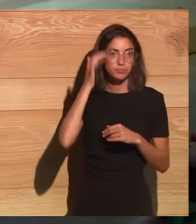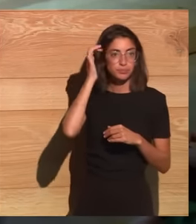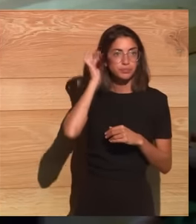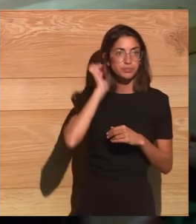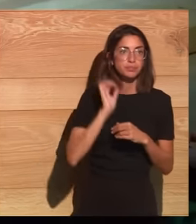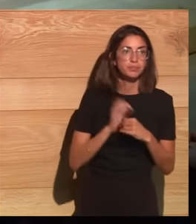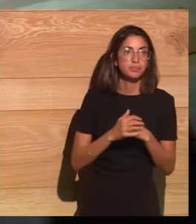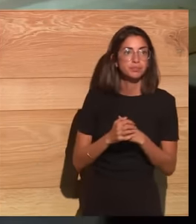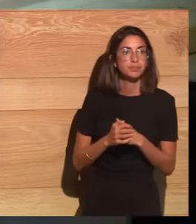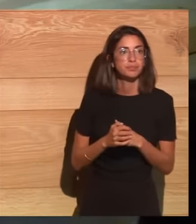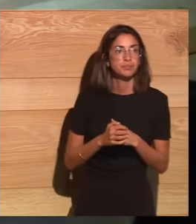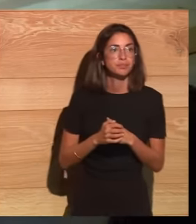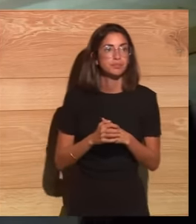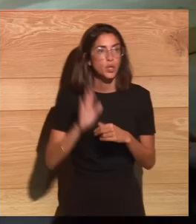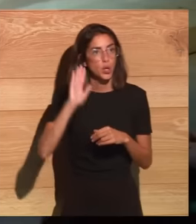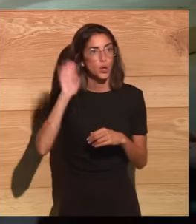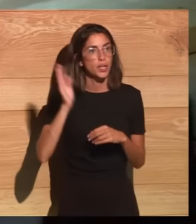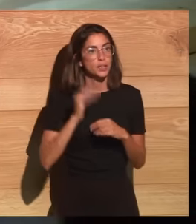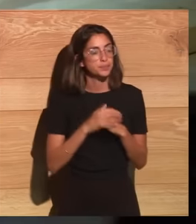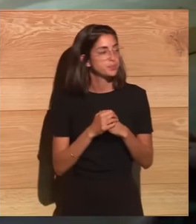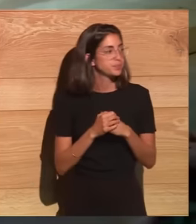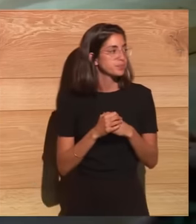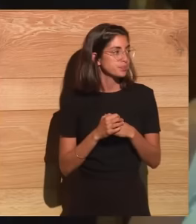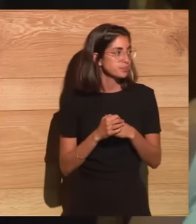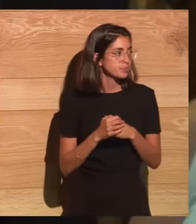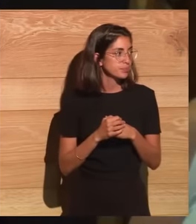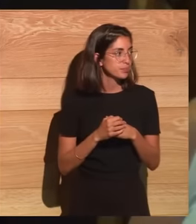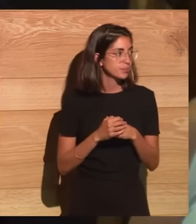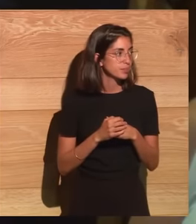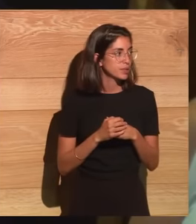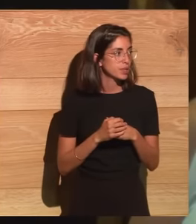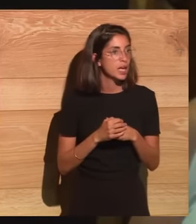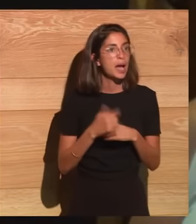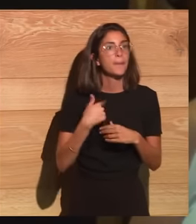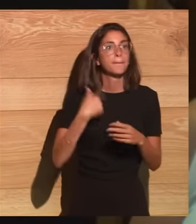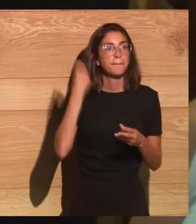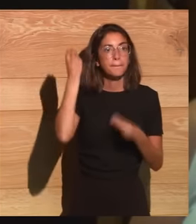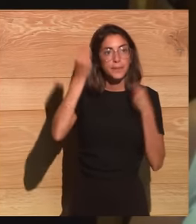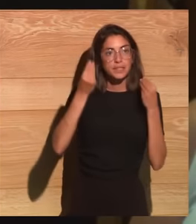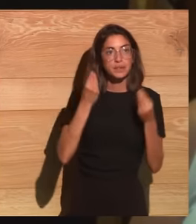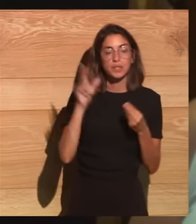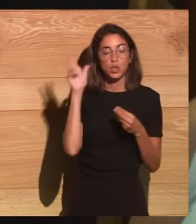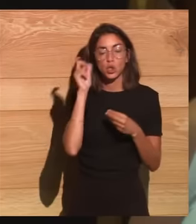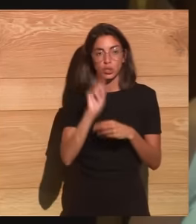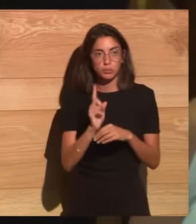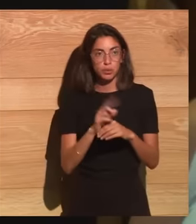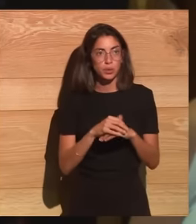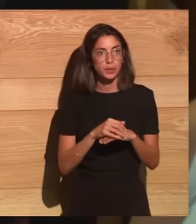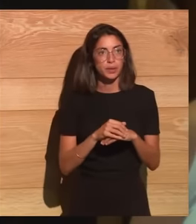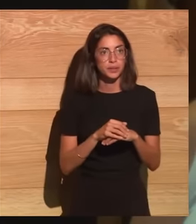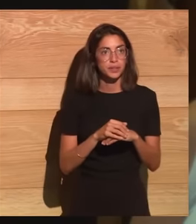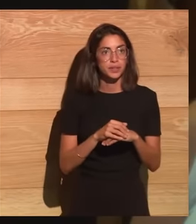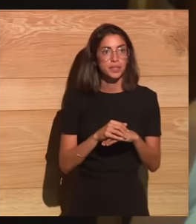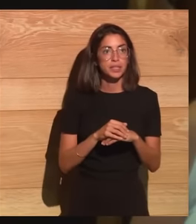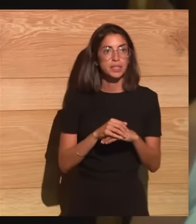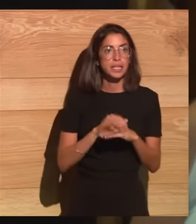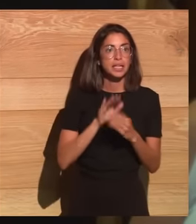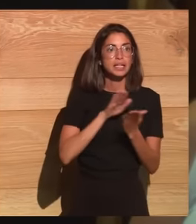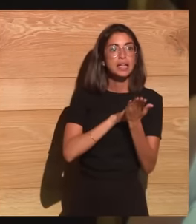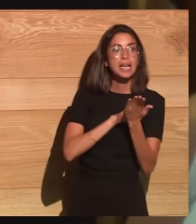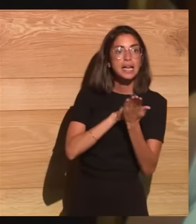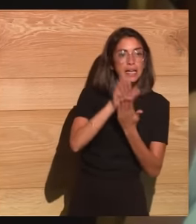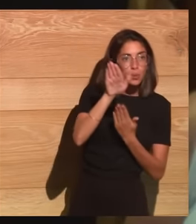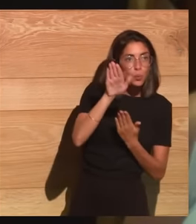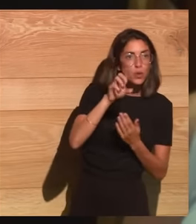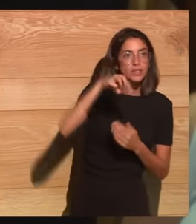Hola. Hola. No sé si me... Ah, vale. Sí. Creía que era como... Que no se me oía. Bueno, lo de la cuesta de Moyano,